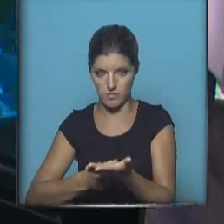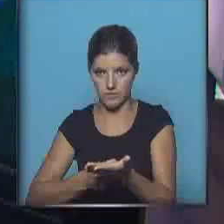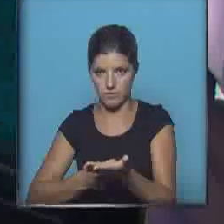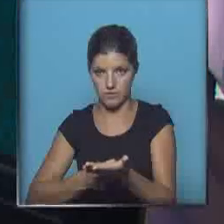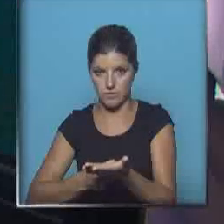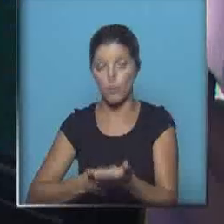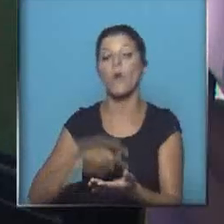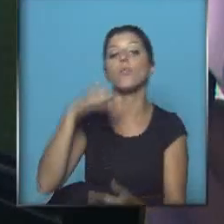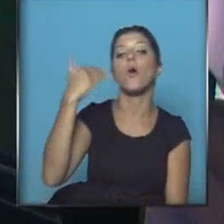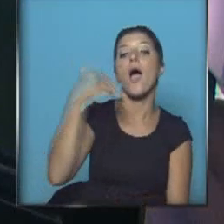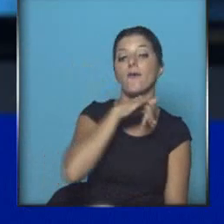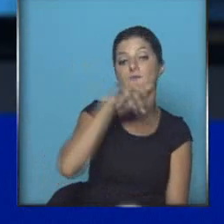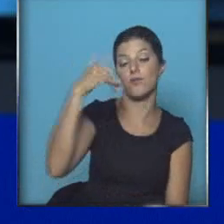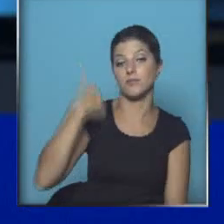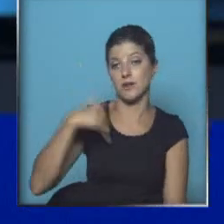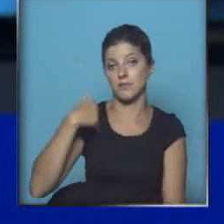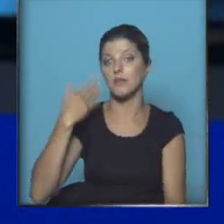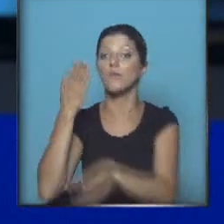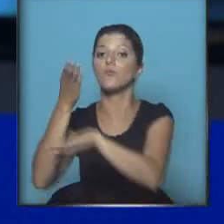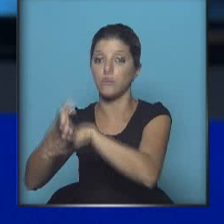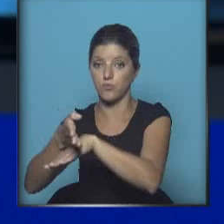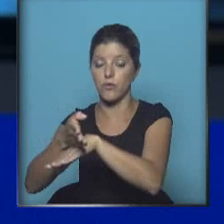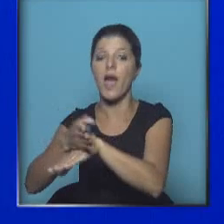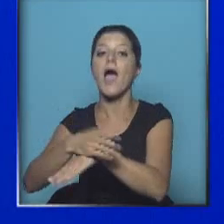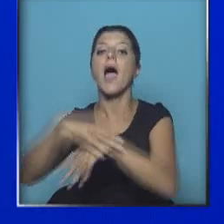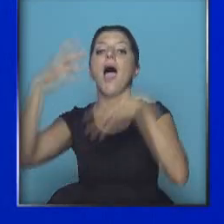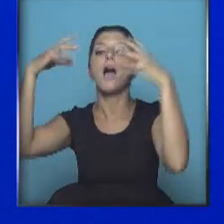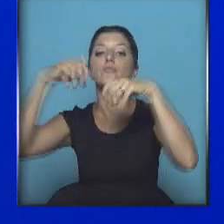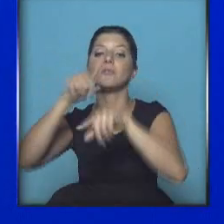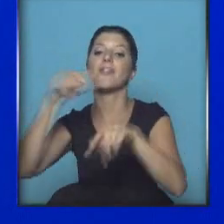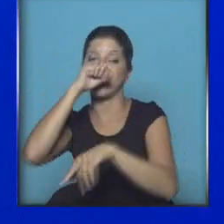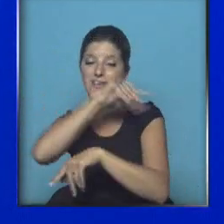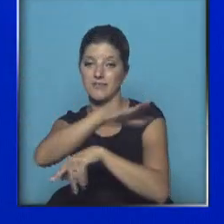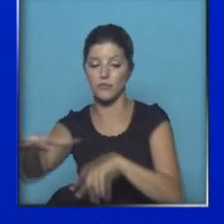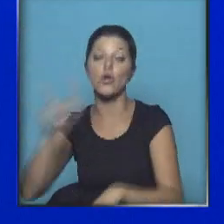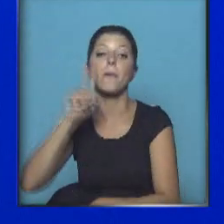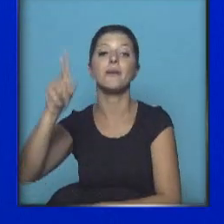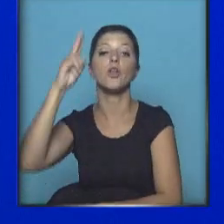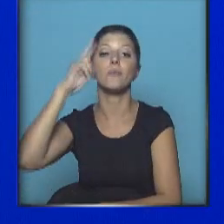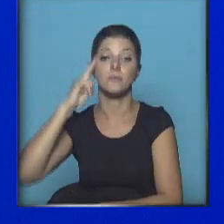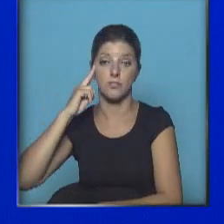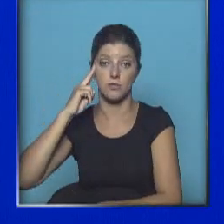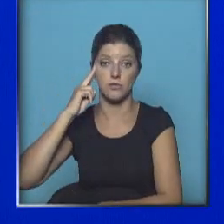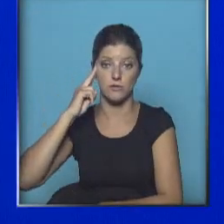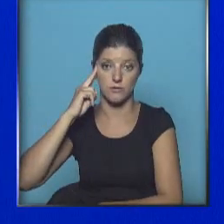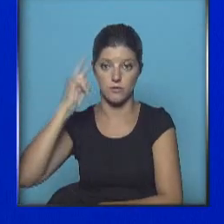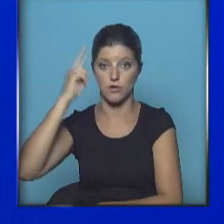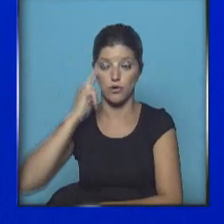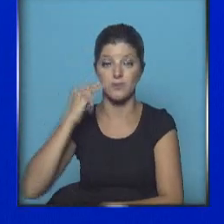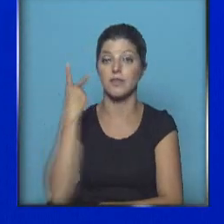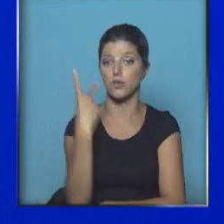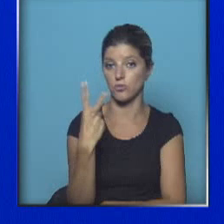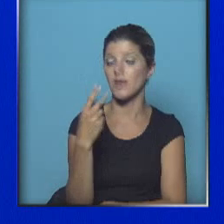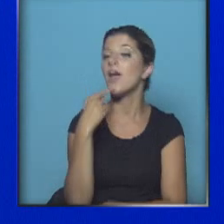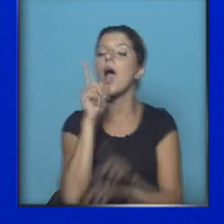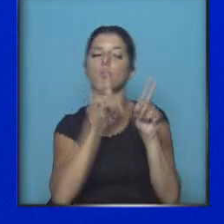naves argentinas a la expedición de la tormenta del desierto contra Irak en el año 1900. Muchas personas creen que la vida del hijo le fue en